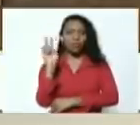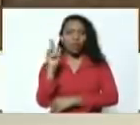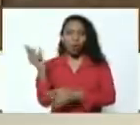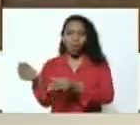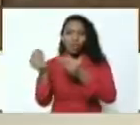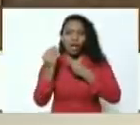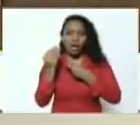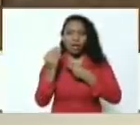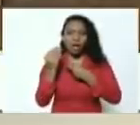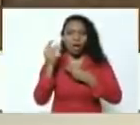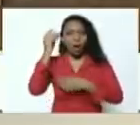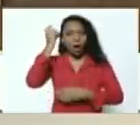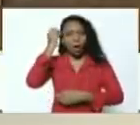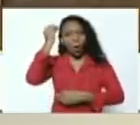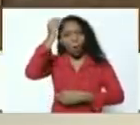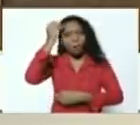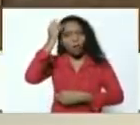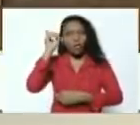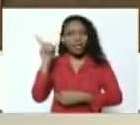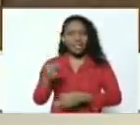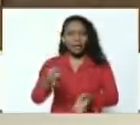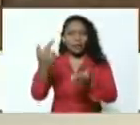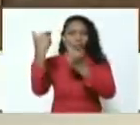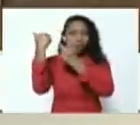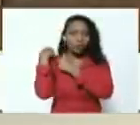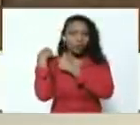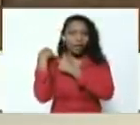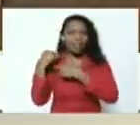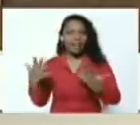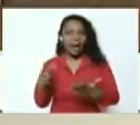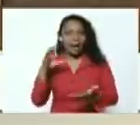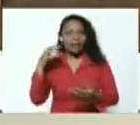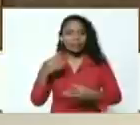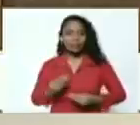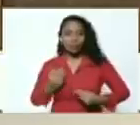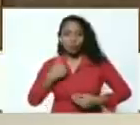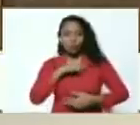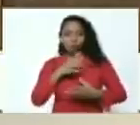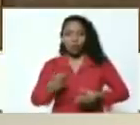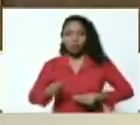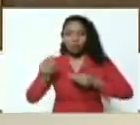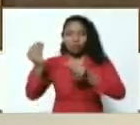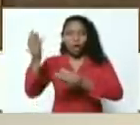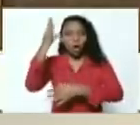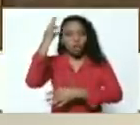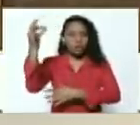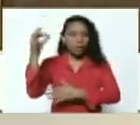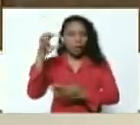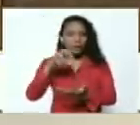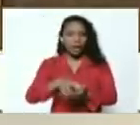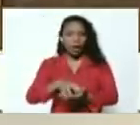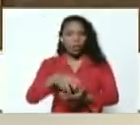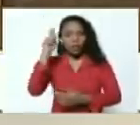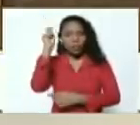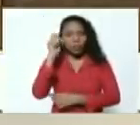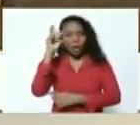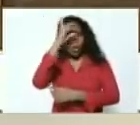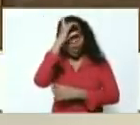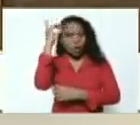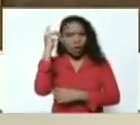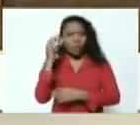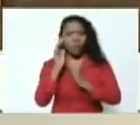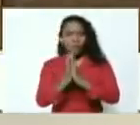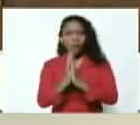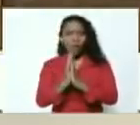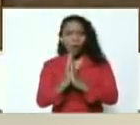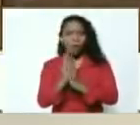su apreciación de esta responsabilidad que le estamos entregando como Consejo de Estado. Diputado Diosdado Cabello Rondón, por